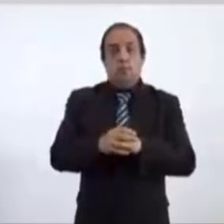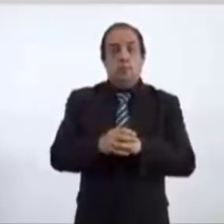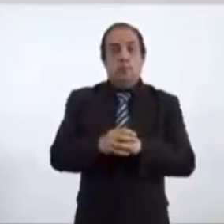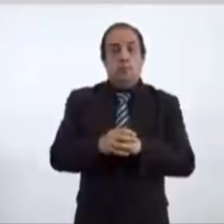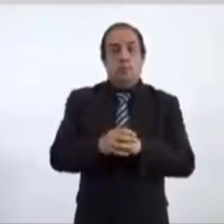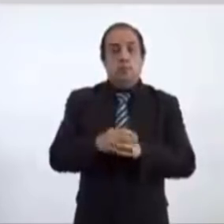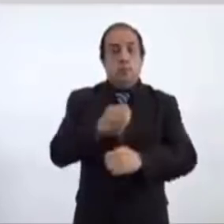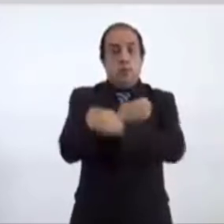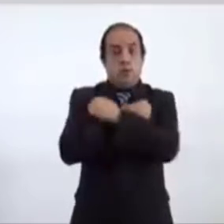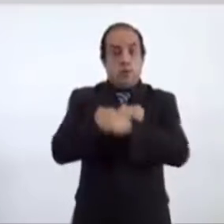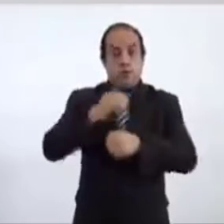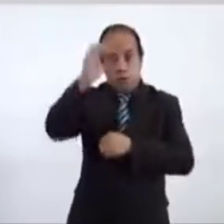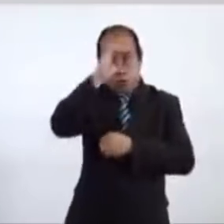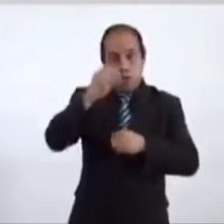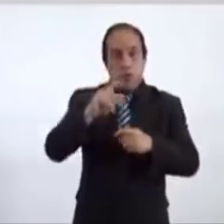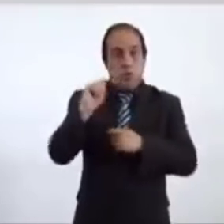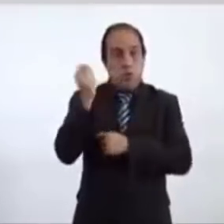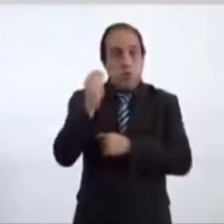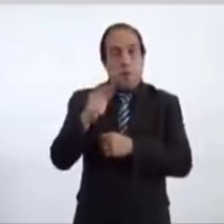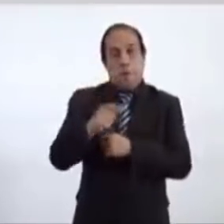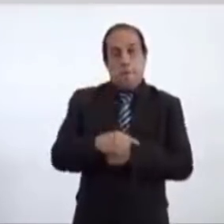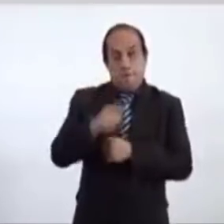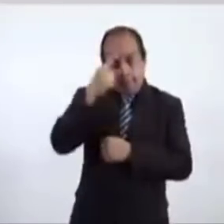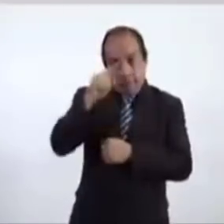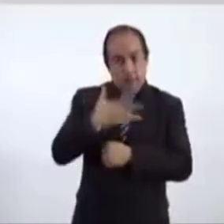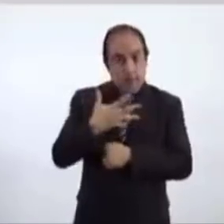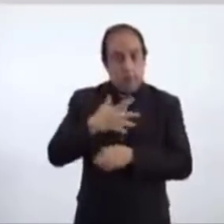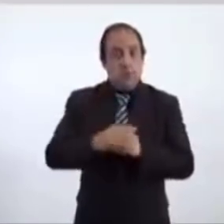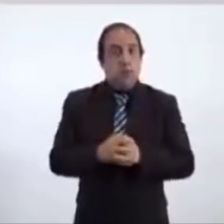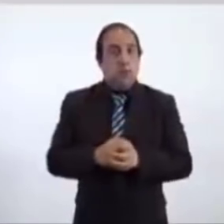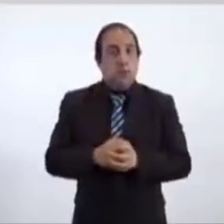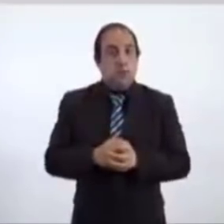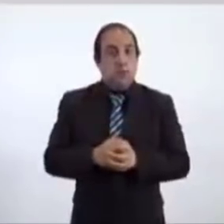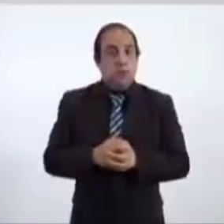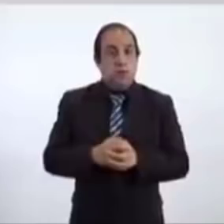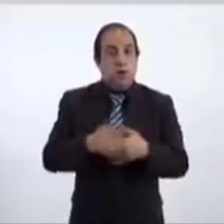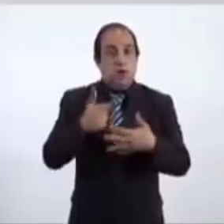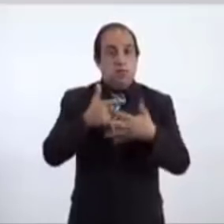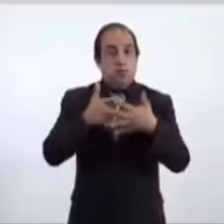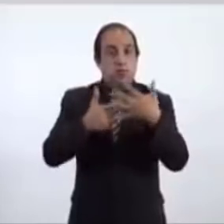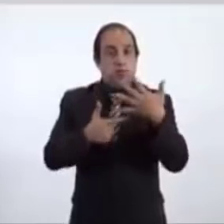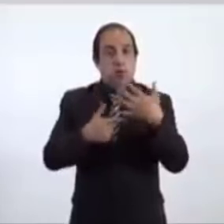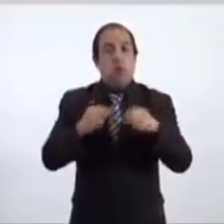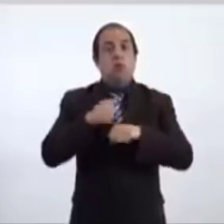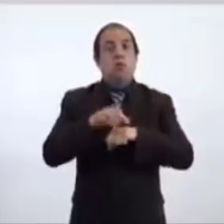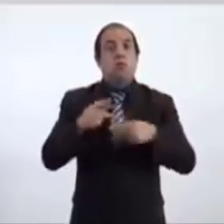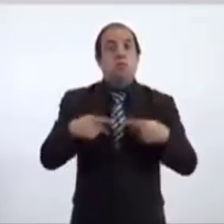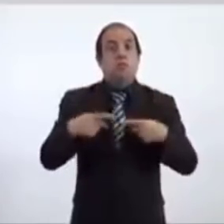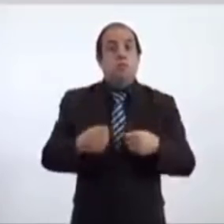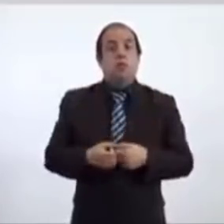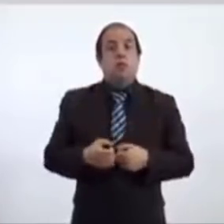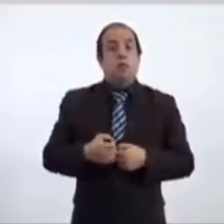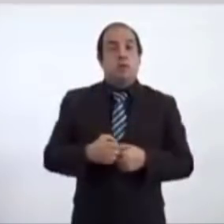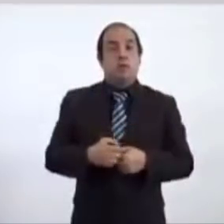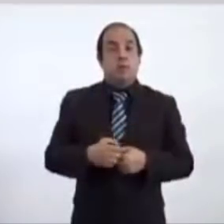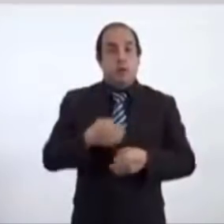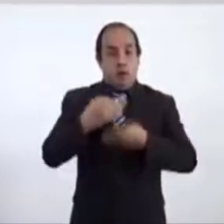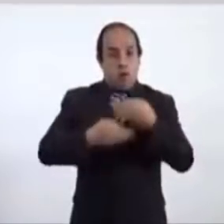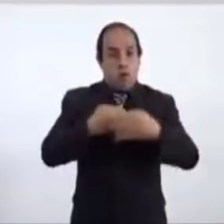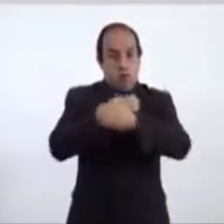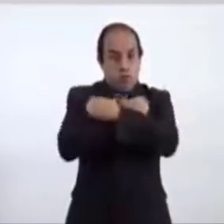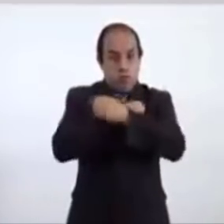Ciencia y Tecnología, para poder tener los censos de la educación media superior y superior pública, y